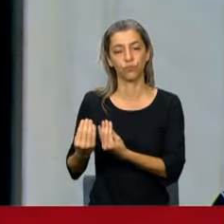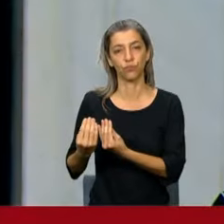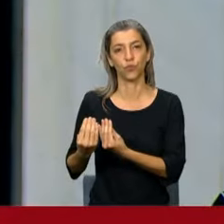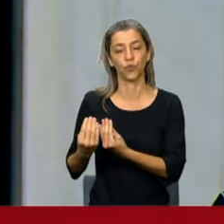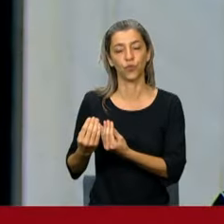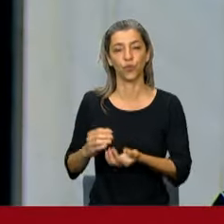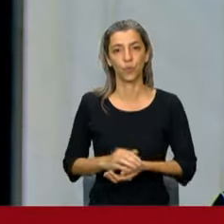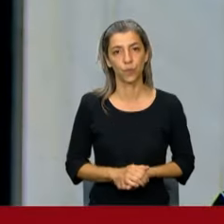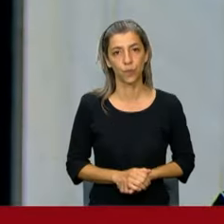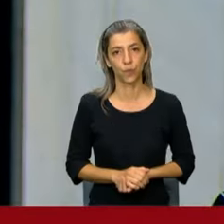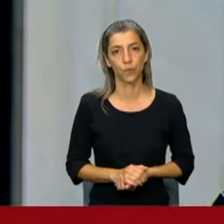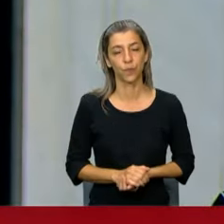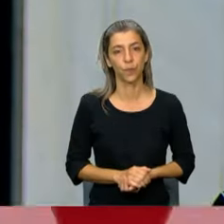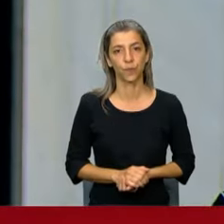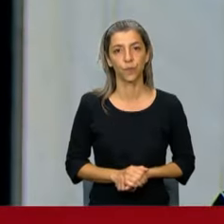la